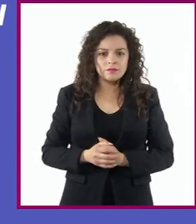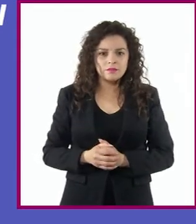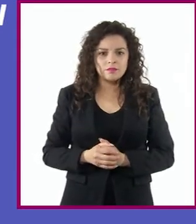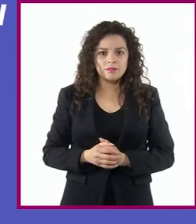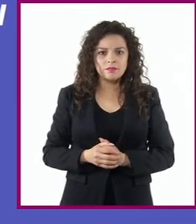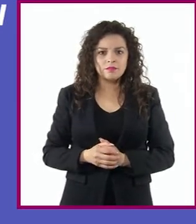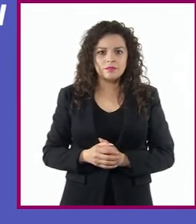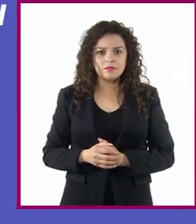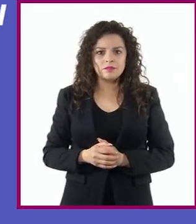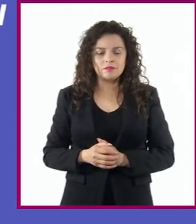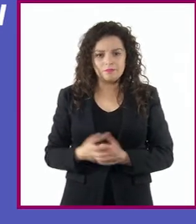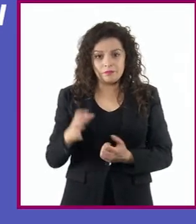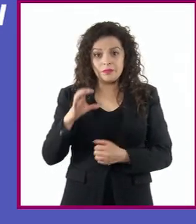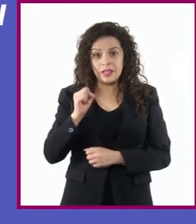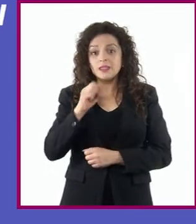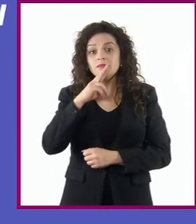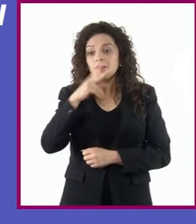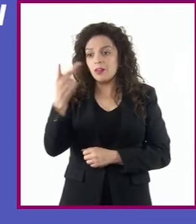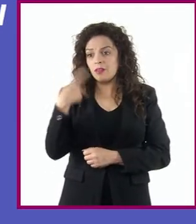habernos entendido?